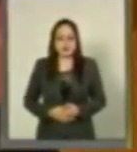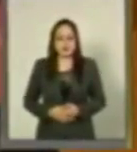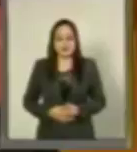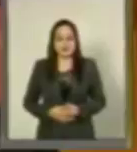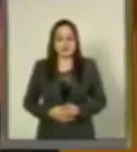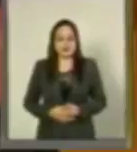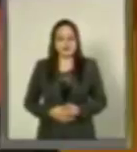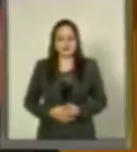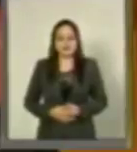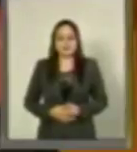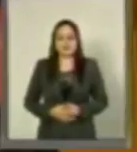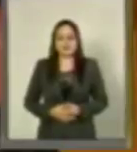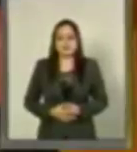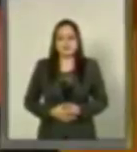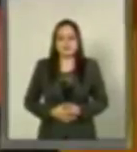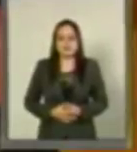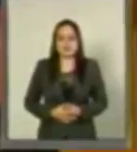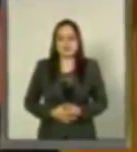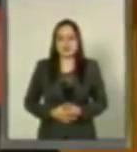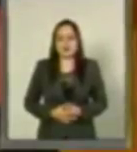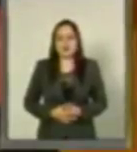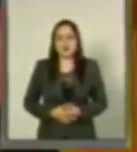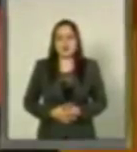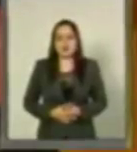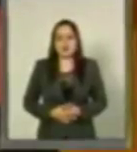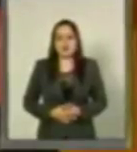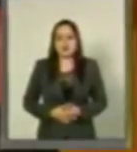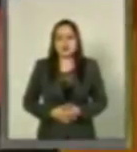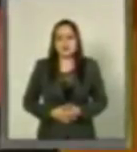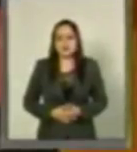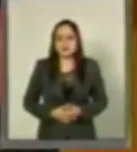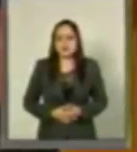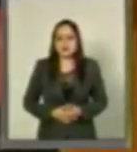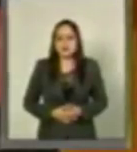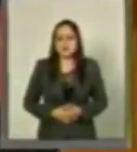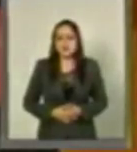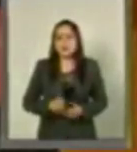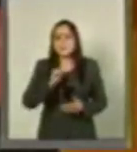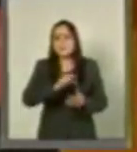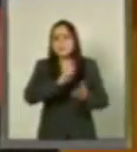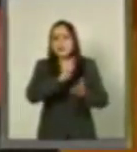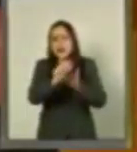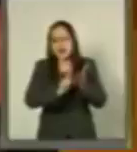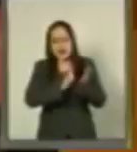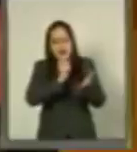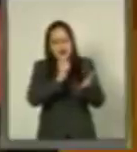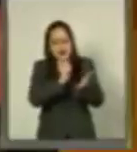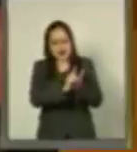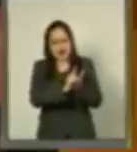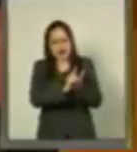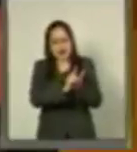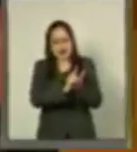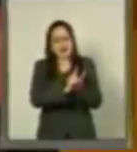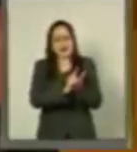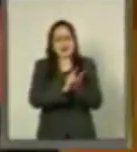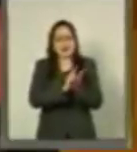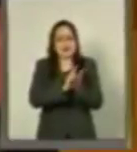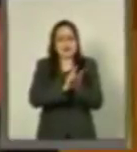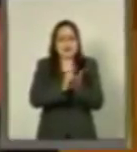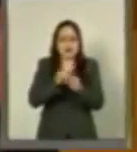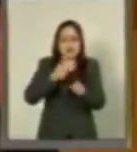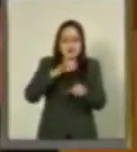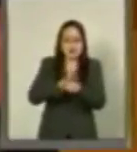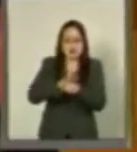Es imposible no observar que la ley, la reforma a la Ley Orgánica de la Administración